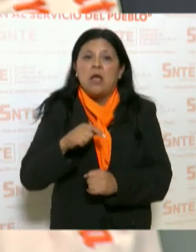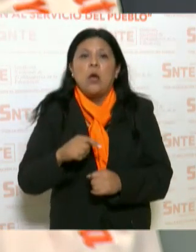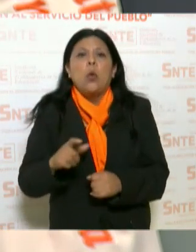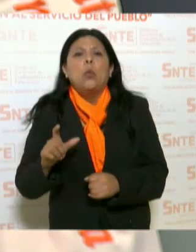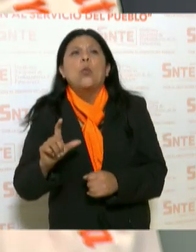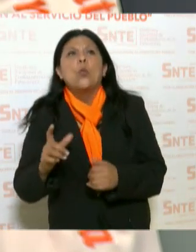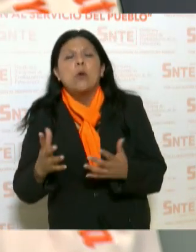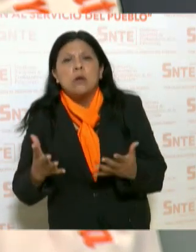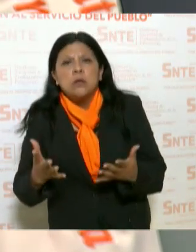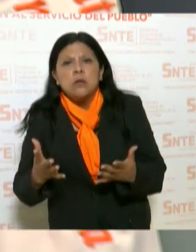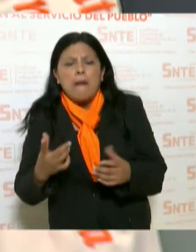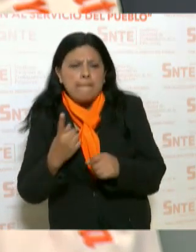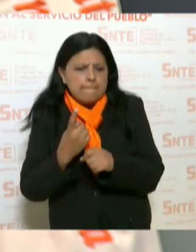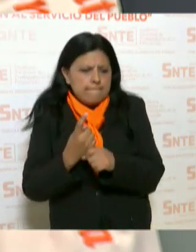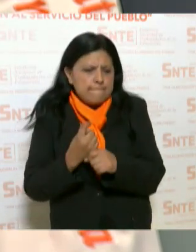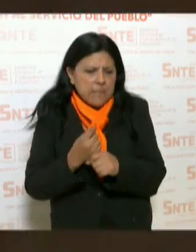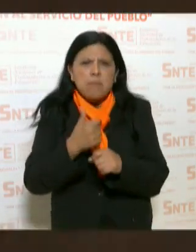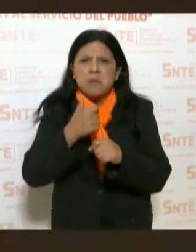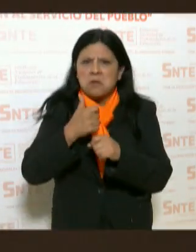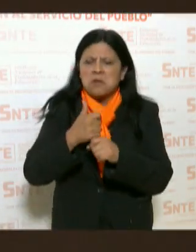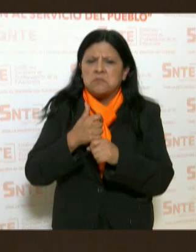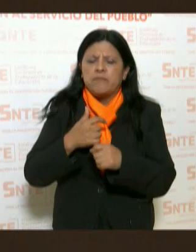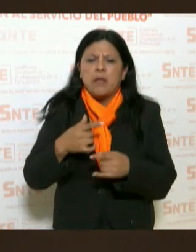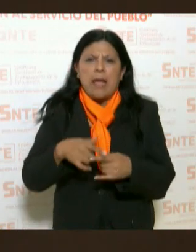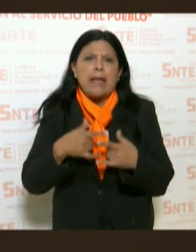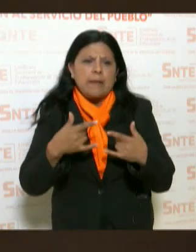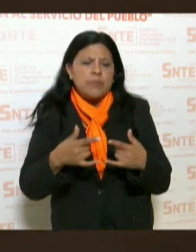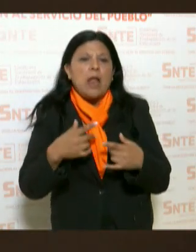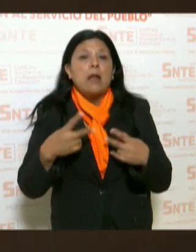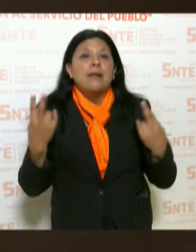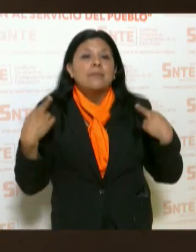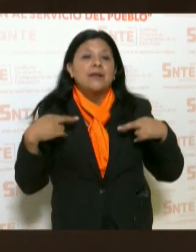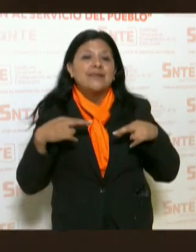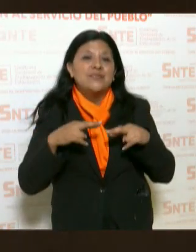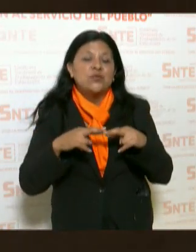cuando el maestro José Vasconcelos